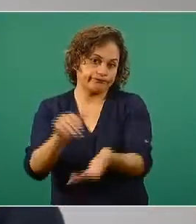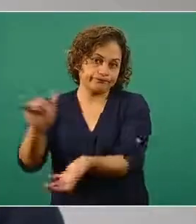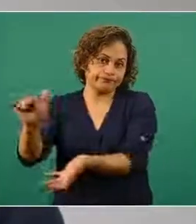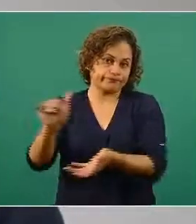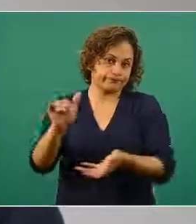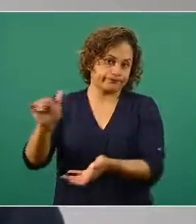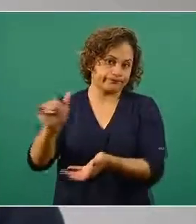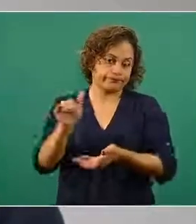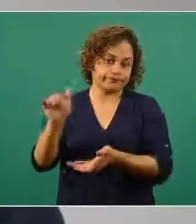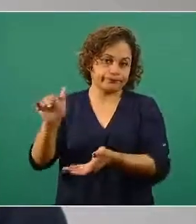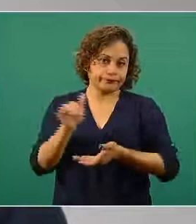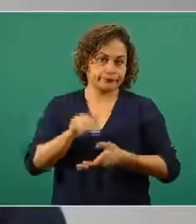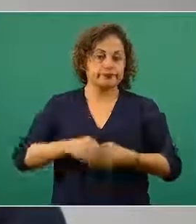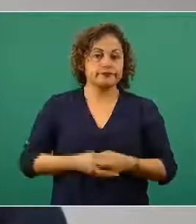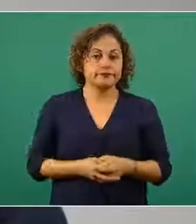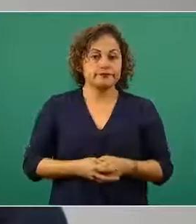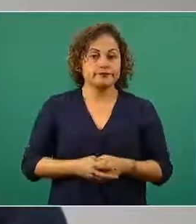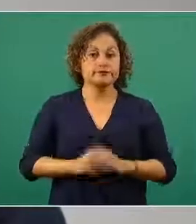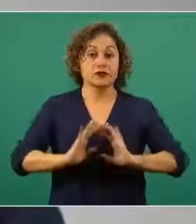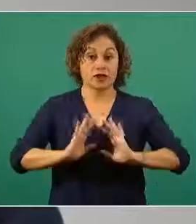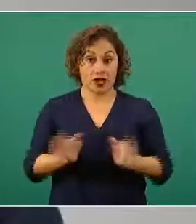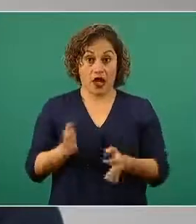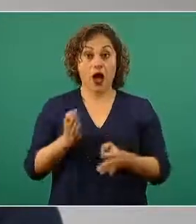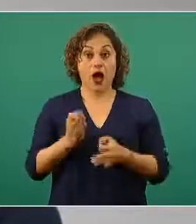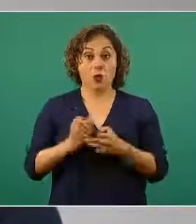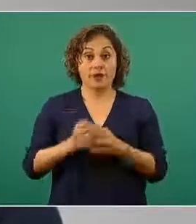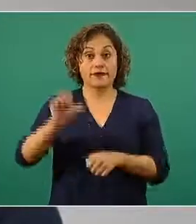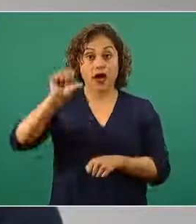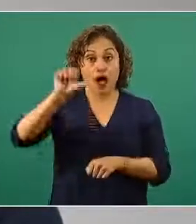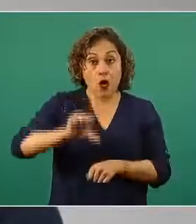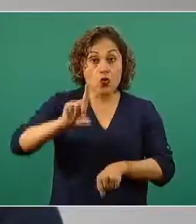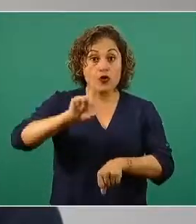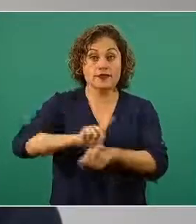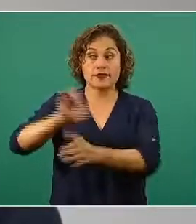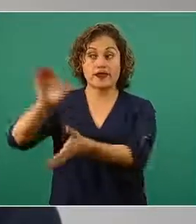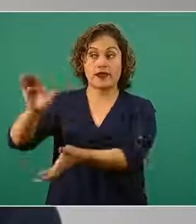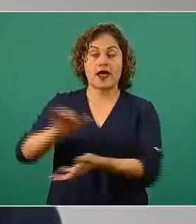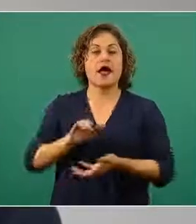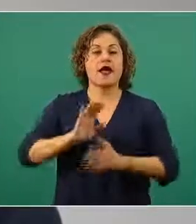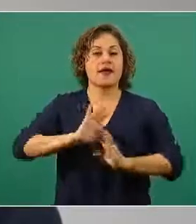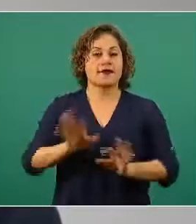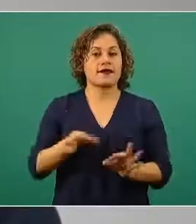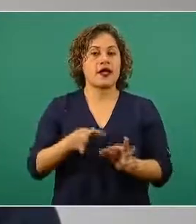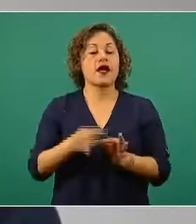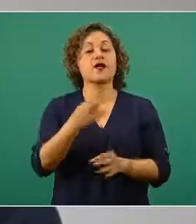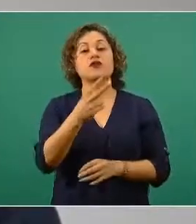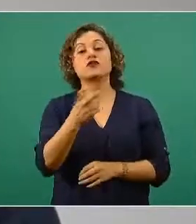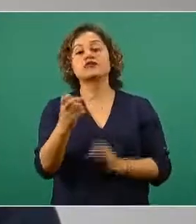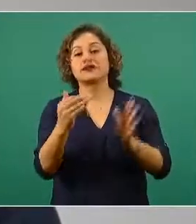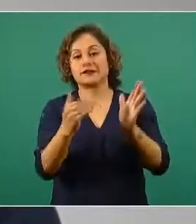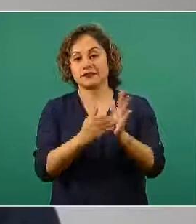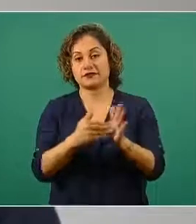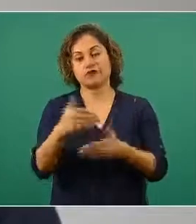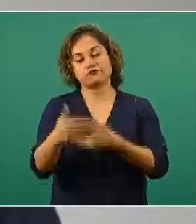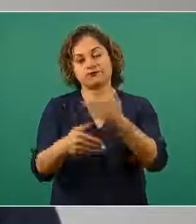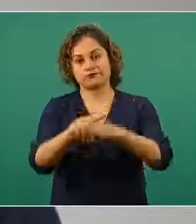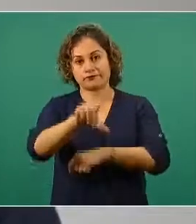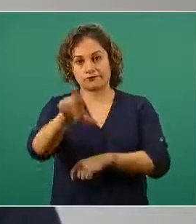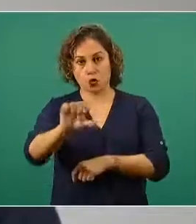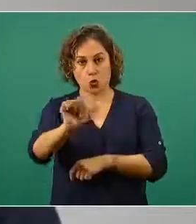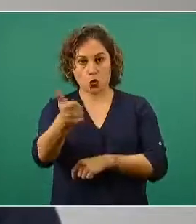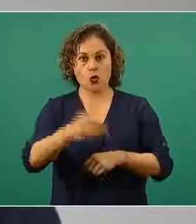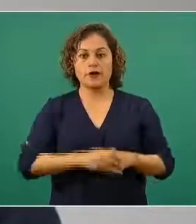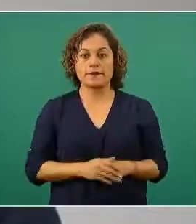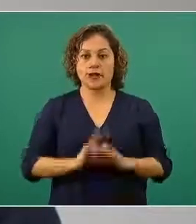días también al país, pero ya se tienen efectivamente las primeras 200,000 dosis. Estas en su momento ya se